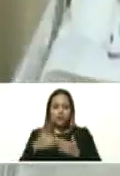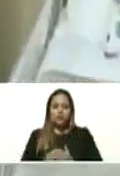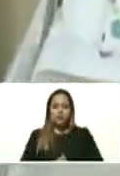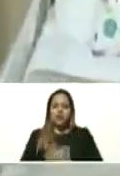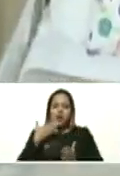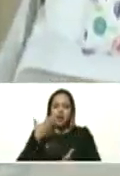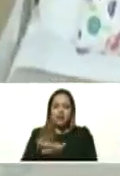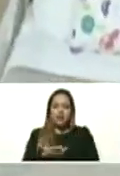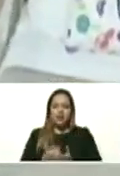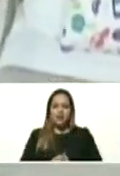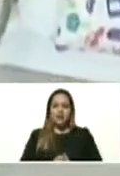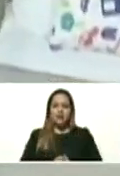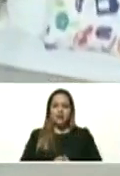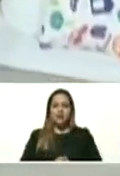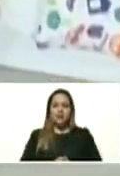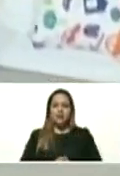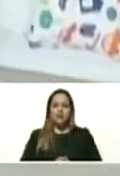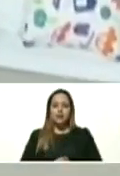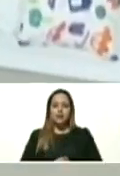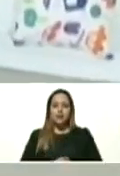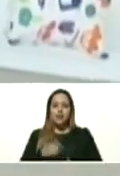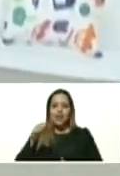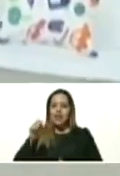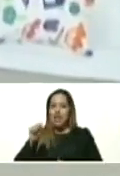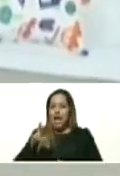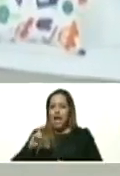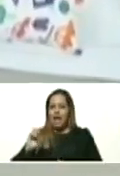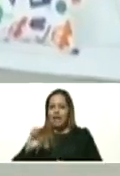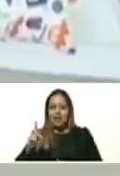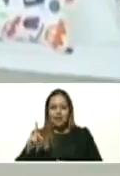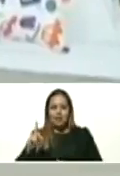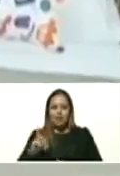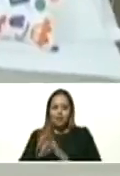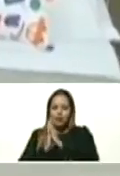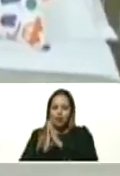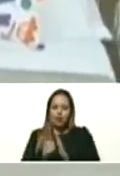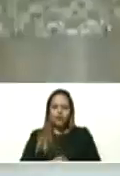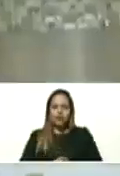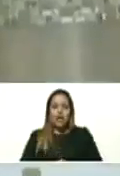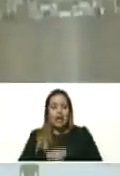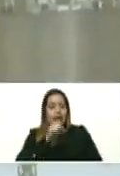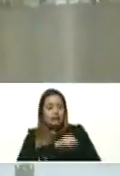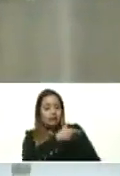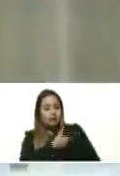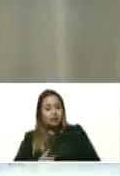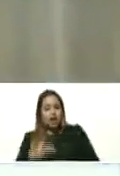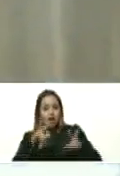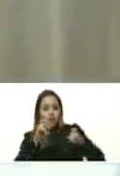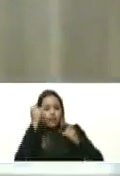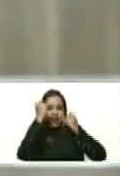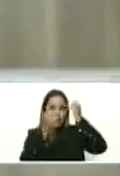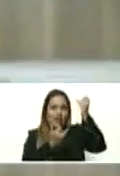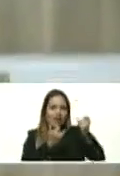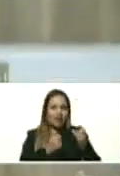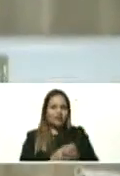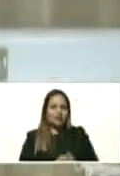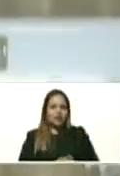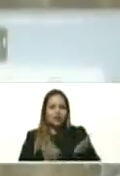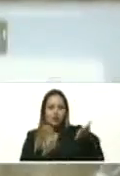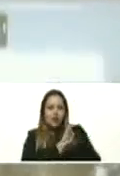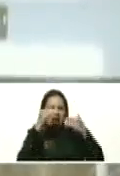Gracias. Tarek El Aissami, por favor. Sí, presidente. Bueno, este es el nuevo concepto, como usted decía, de lo que es